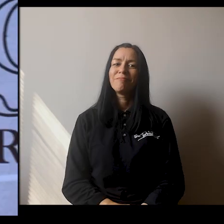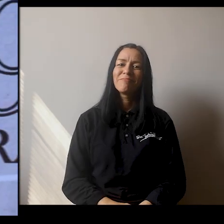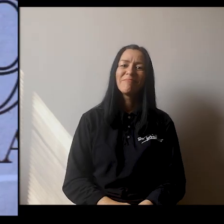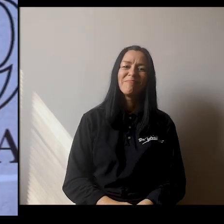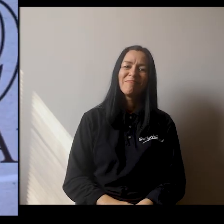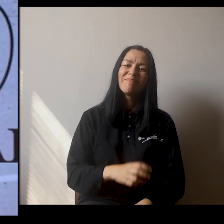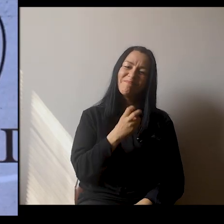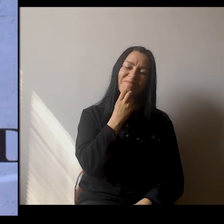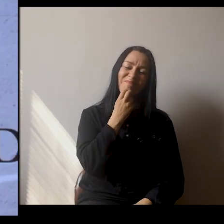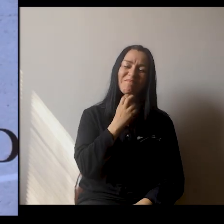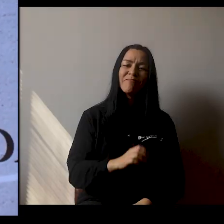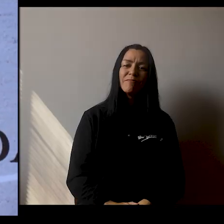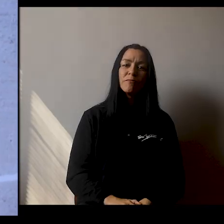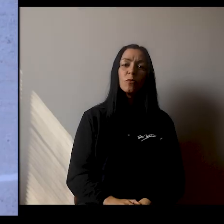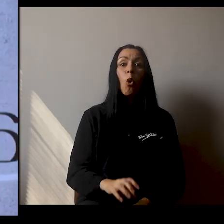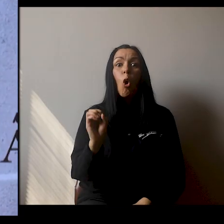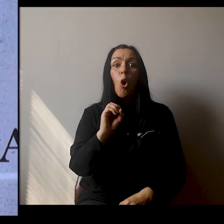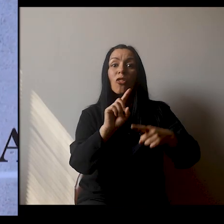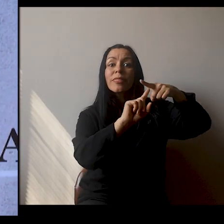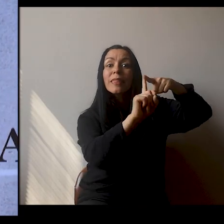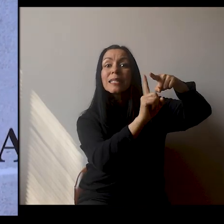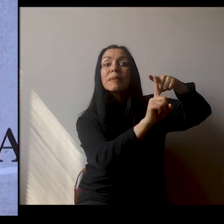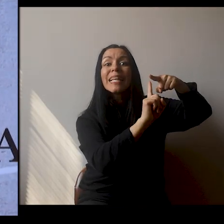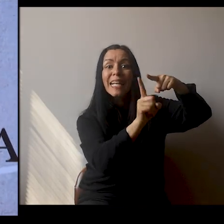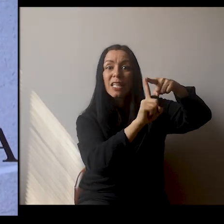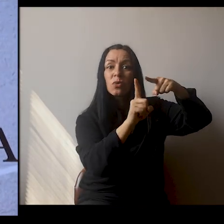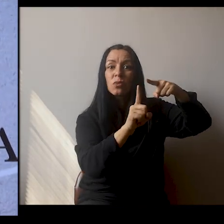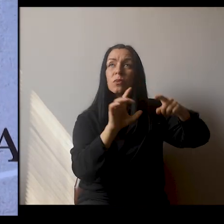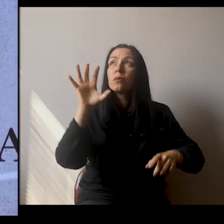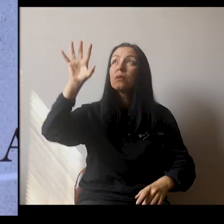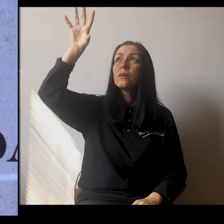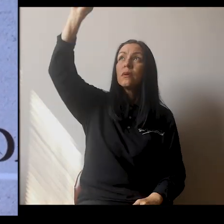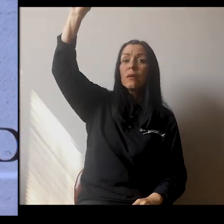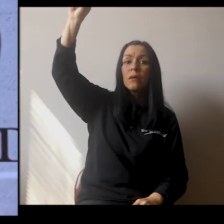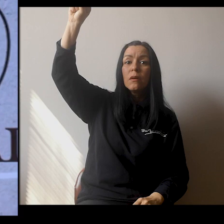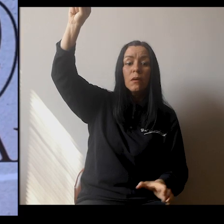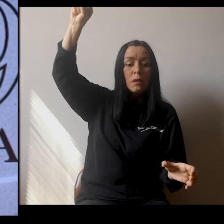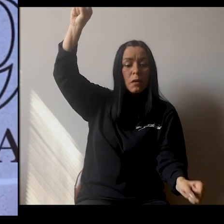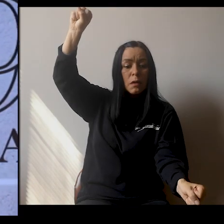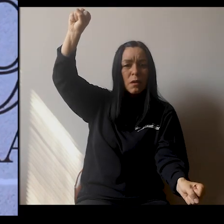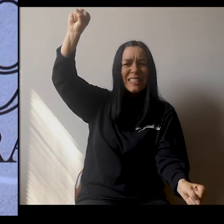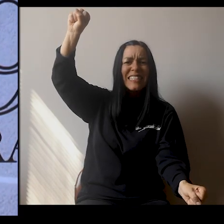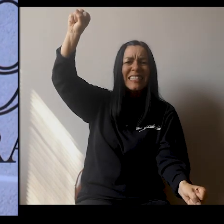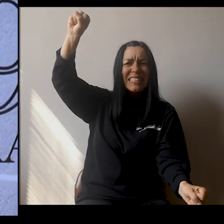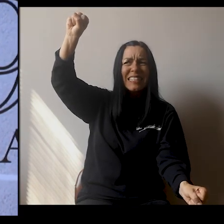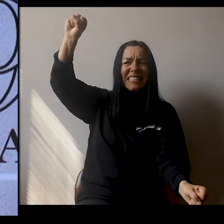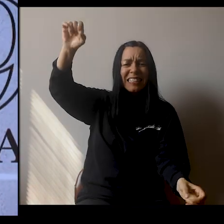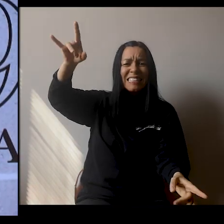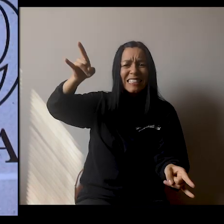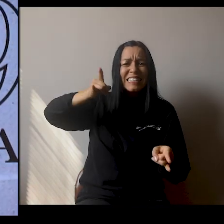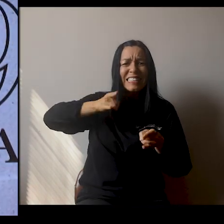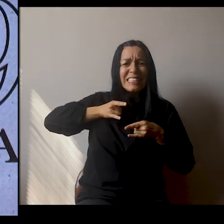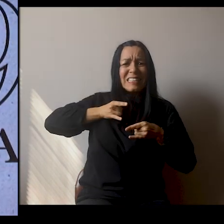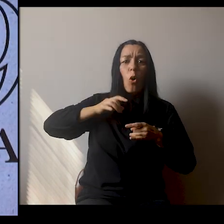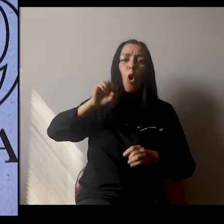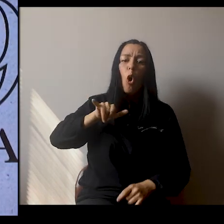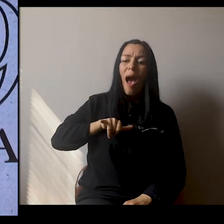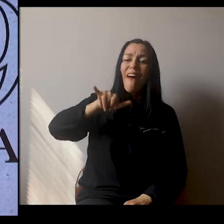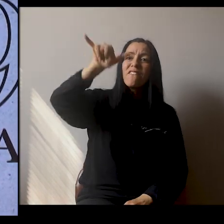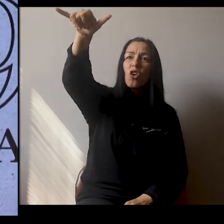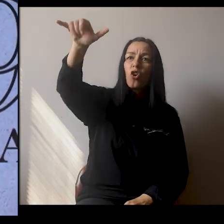lava. Pero también en Transmilenio, cuando agarramos las superficies, o en el